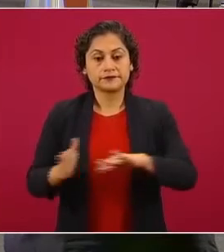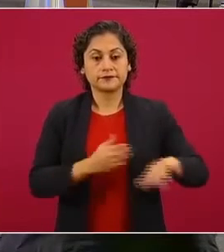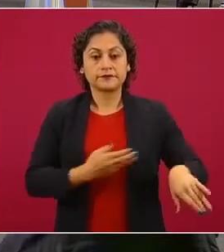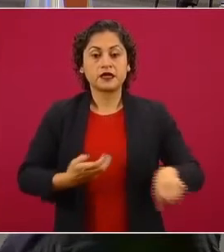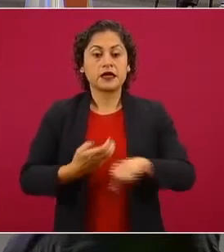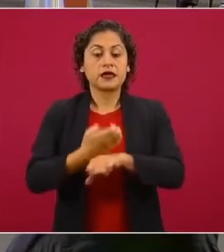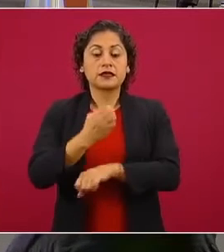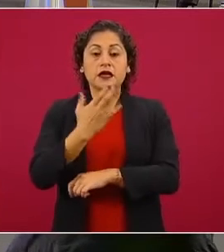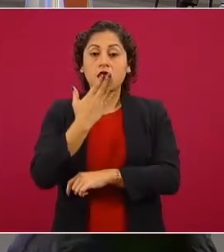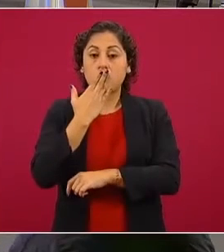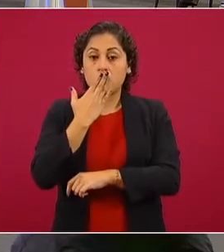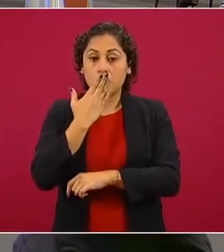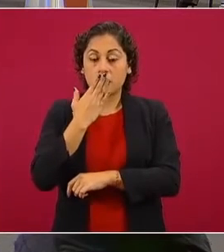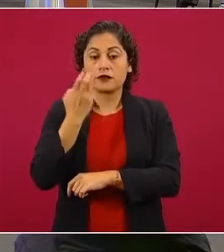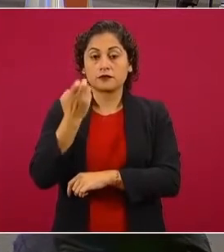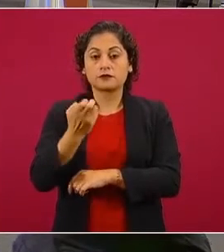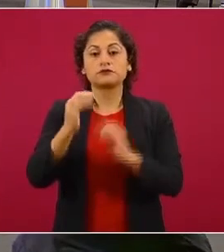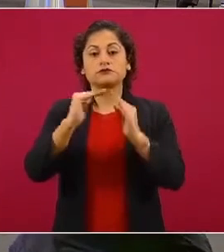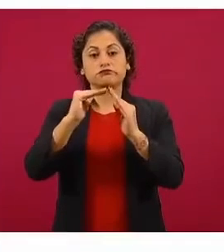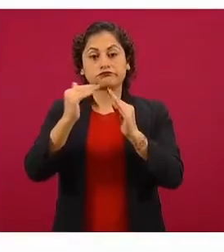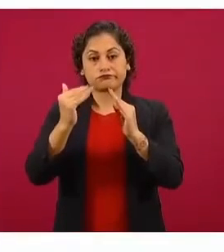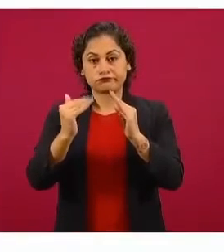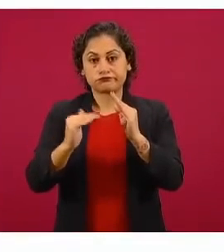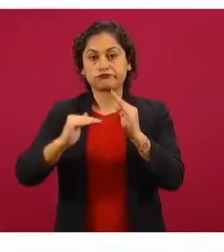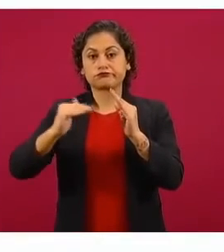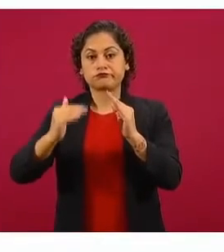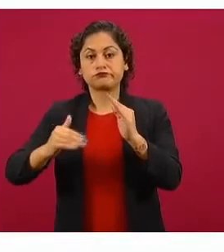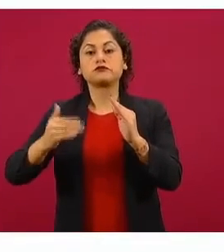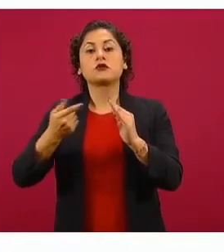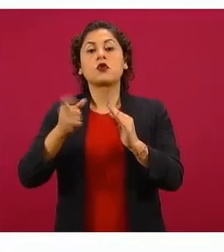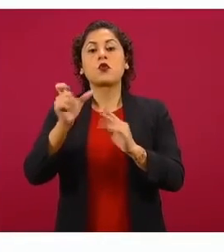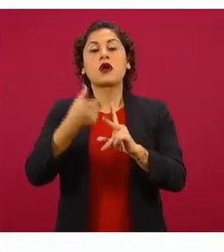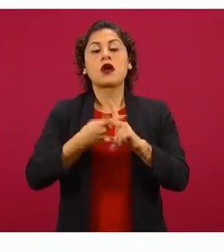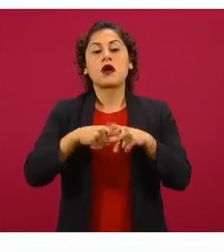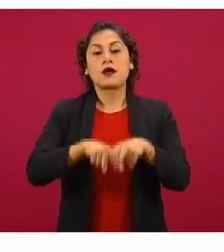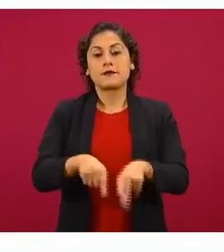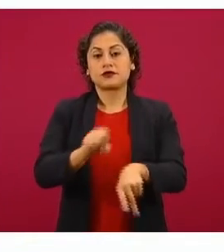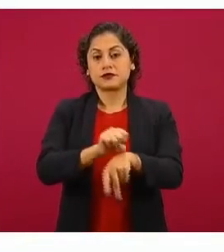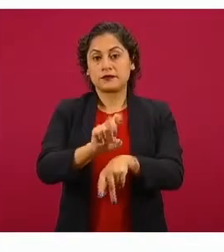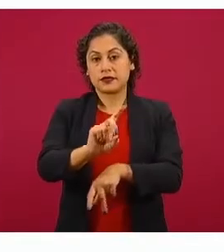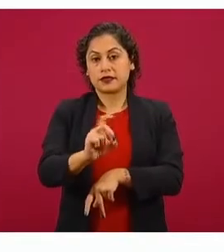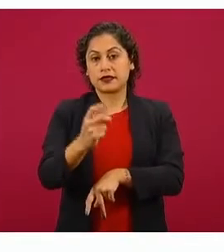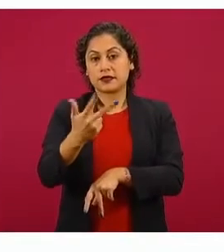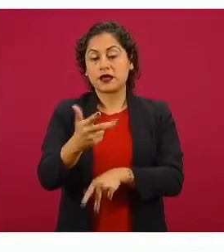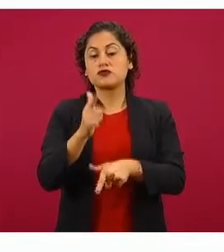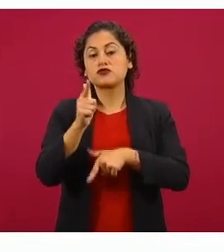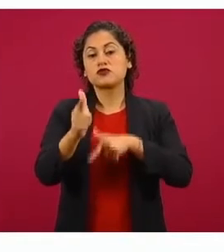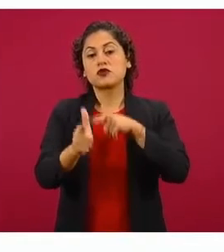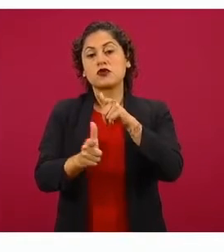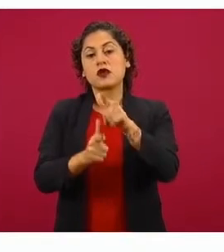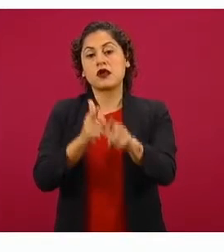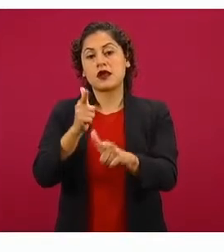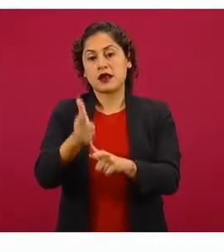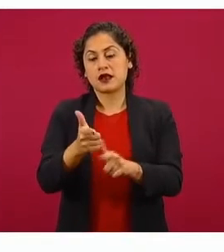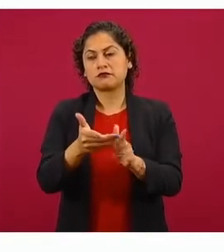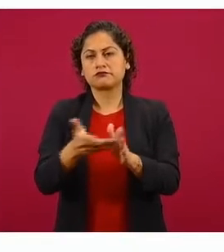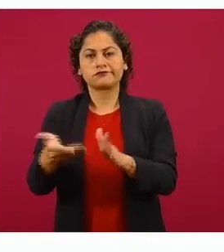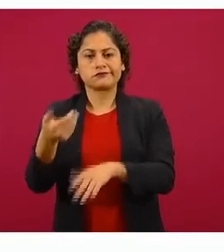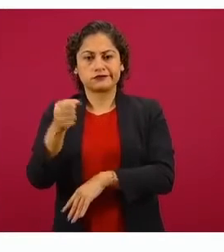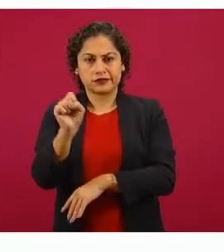Sonora, una reducción también sostenida, fue más lenta a partir de la semana 38, que es la segunda semana de